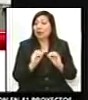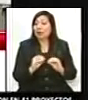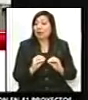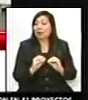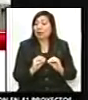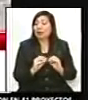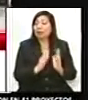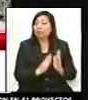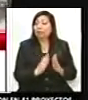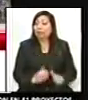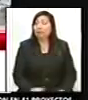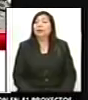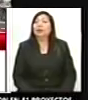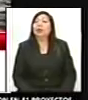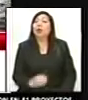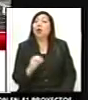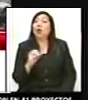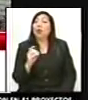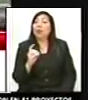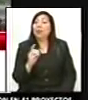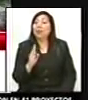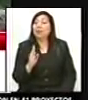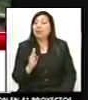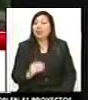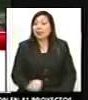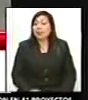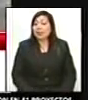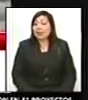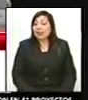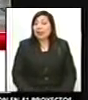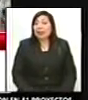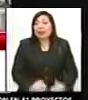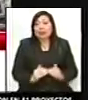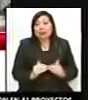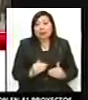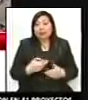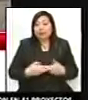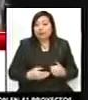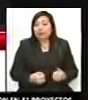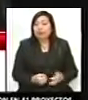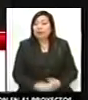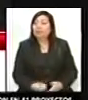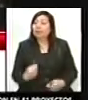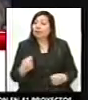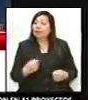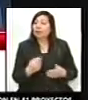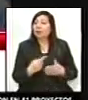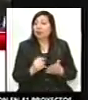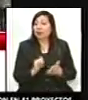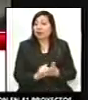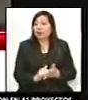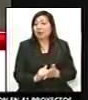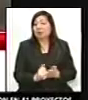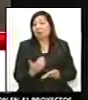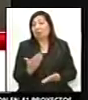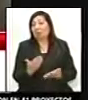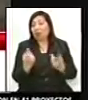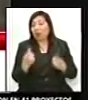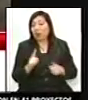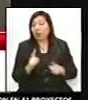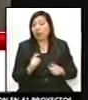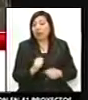modus operandi de Odebrecht y sus funcionarios del gobierno en el marco de procesos de inversión. Por estas razones, cuando se